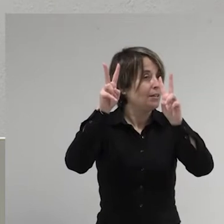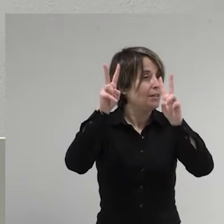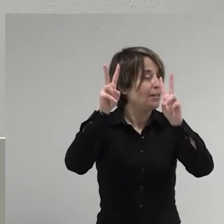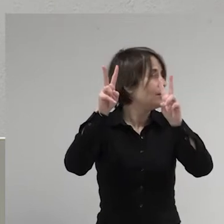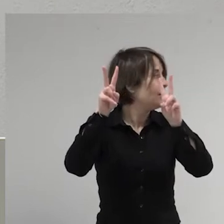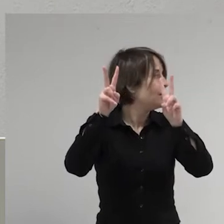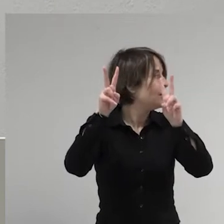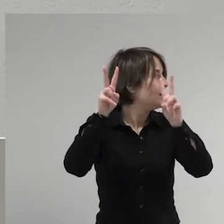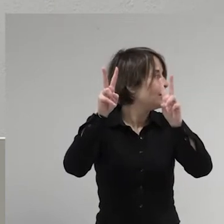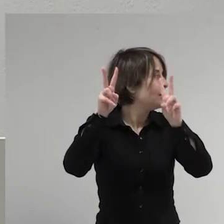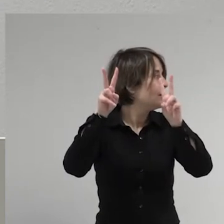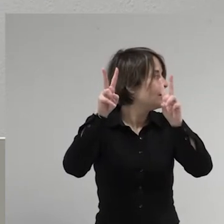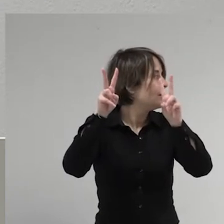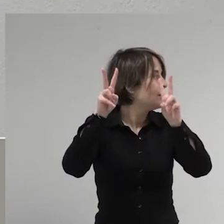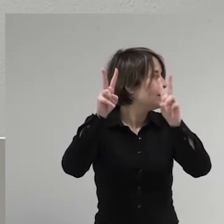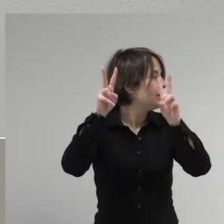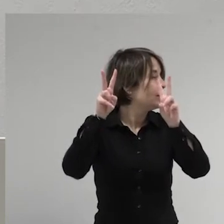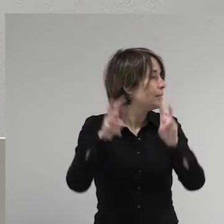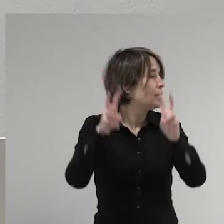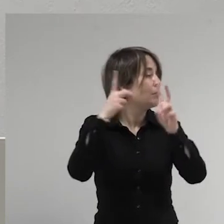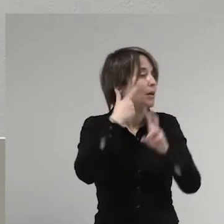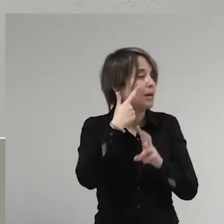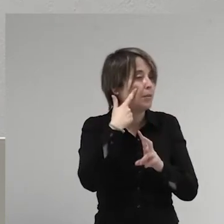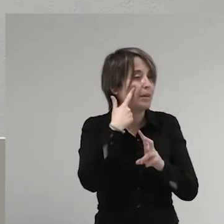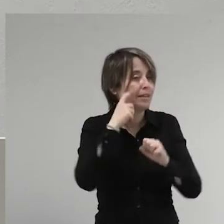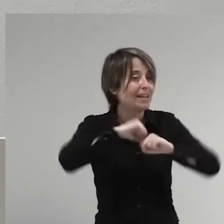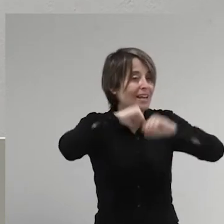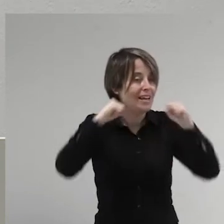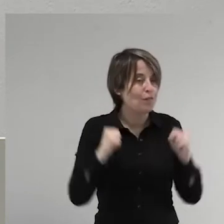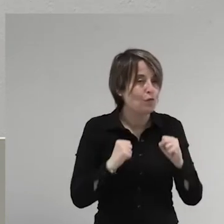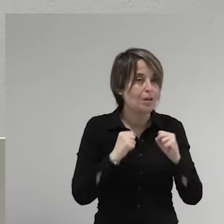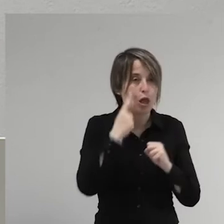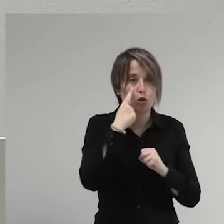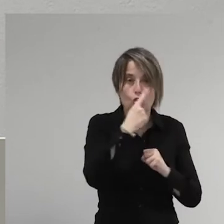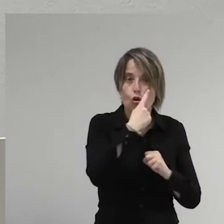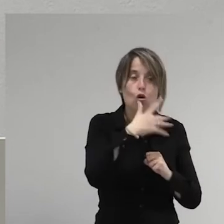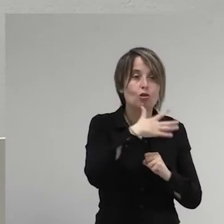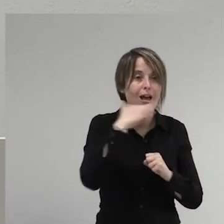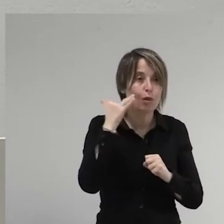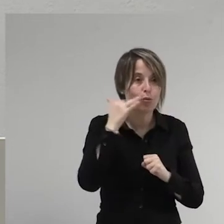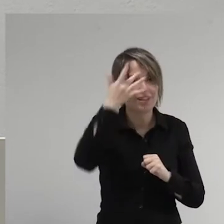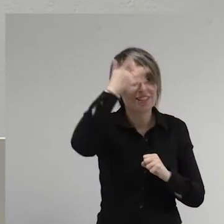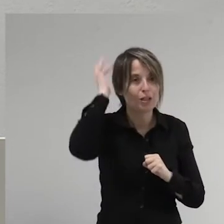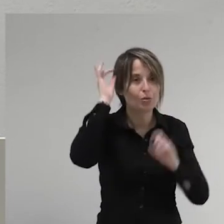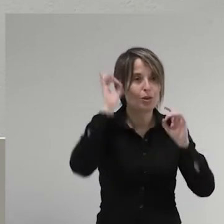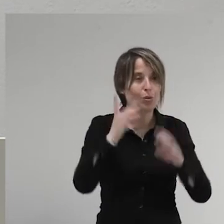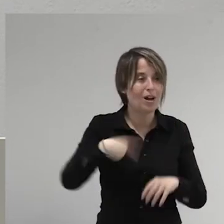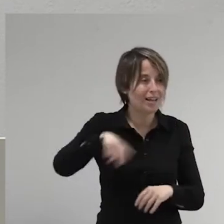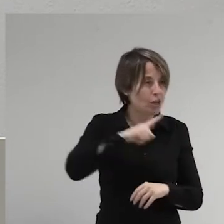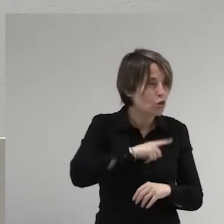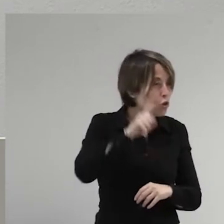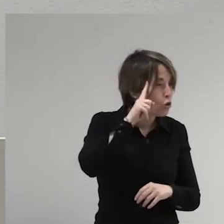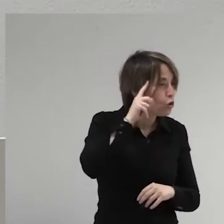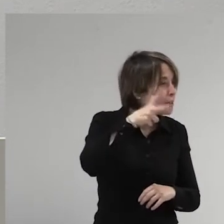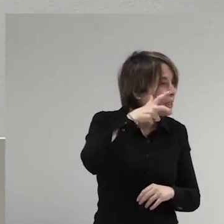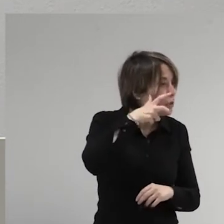no quiero ni repetirlo, pero sí toda esta idea de son refugiados de ojos azules y rubios como nosotros, ¿no? No sé si lo habéis podido escuchar